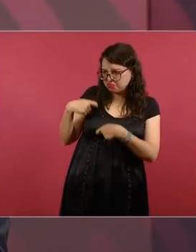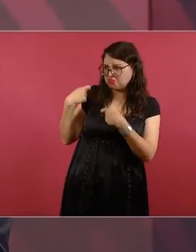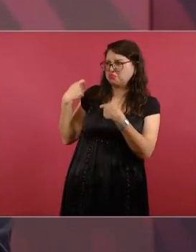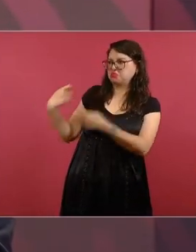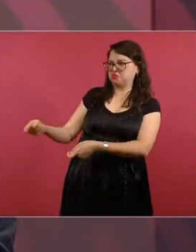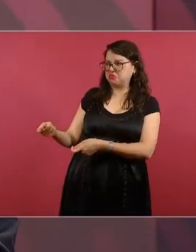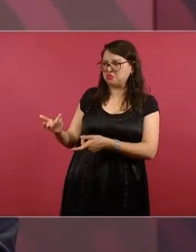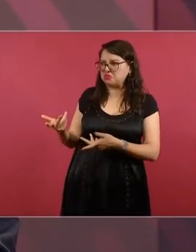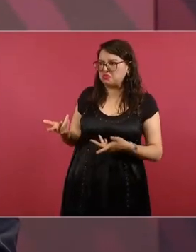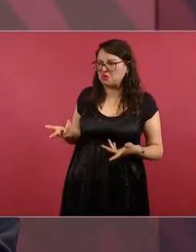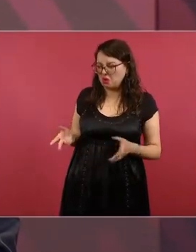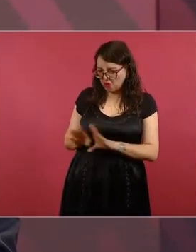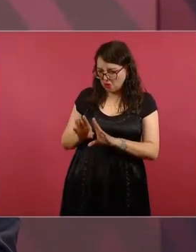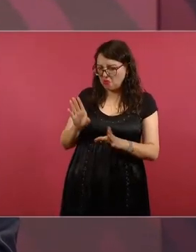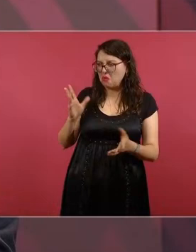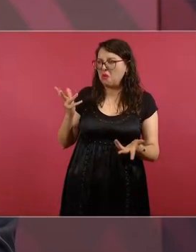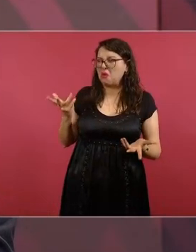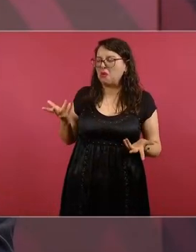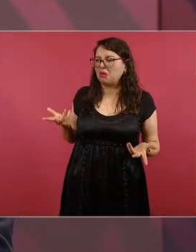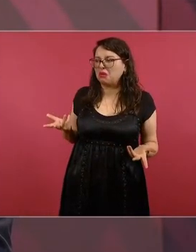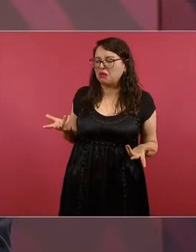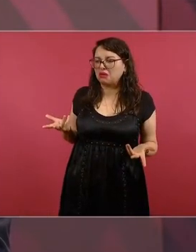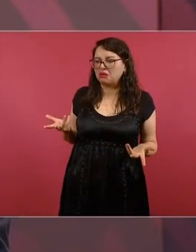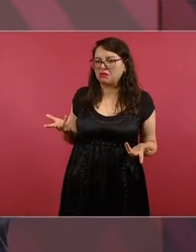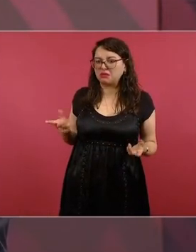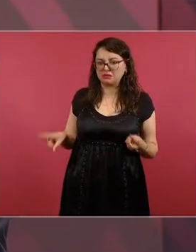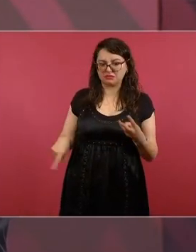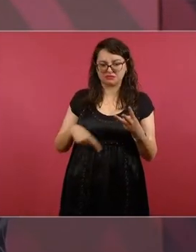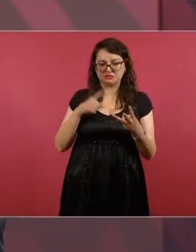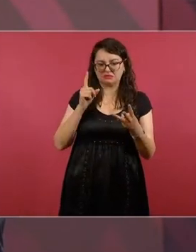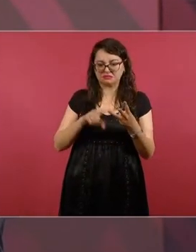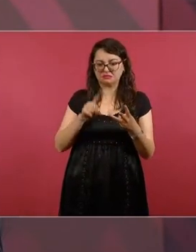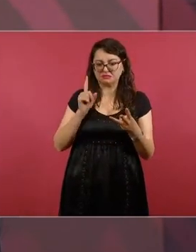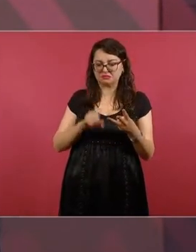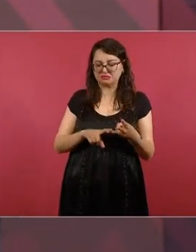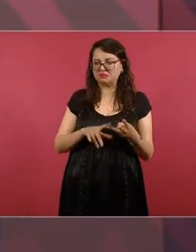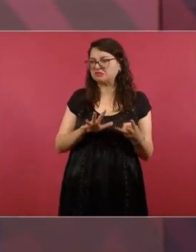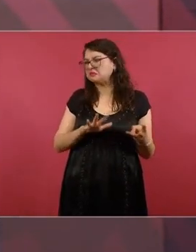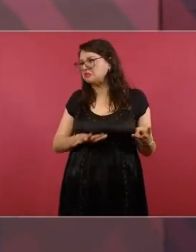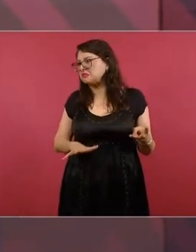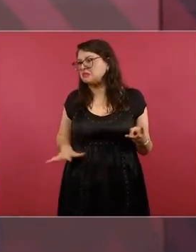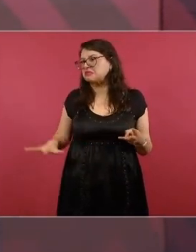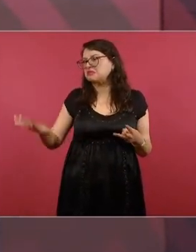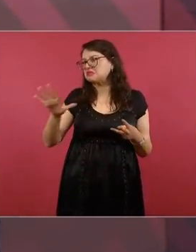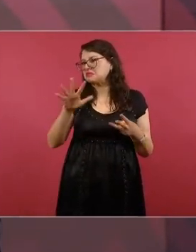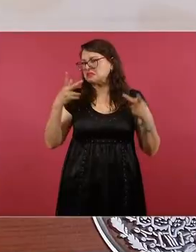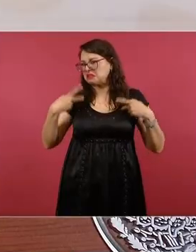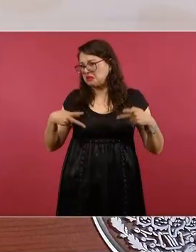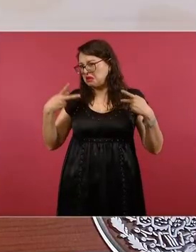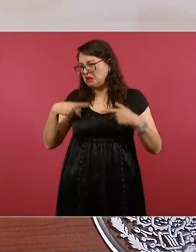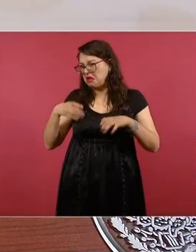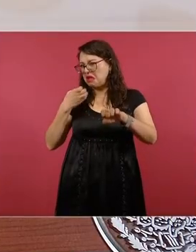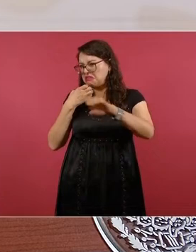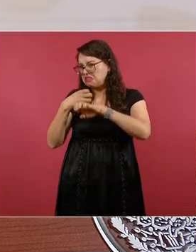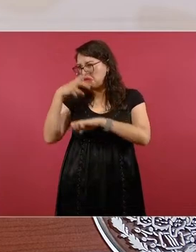y desde luego se reprochaba al pueblo del Estado de México